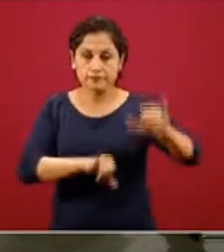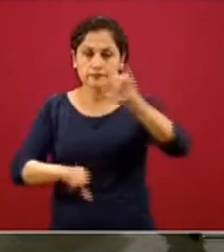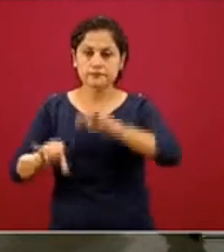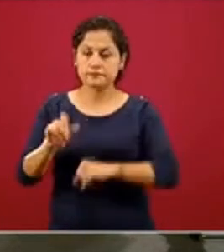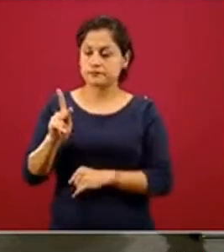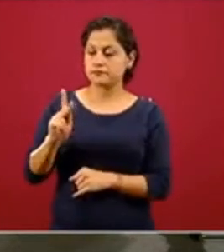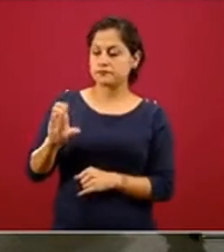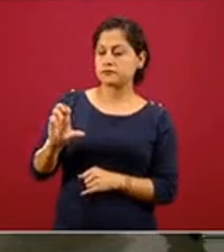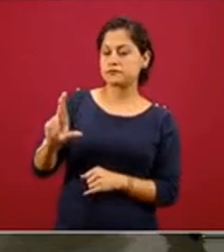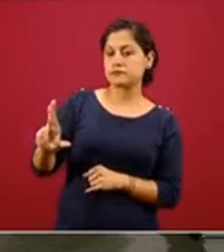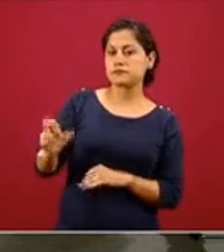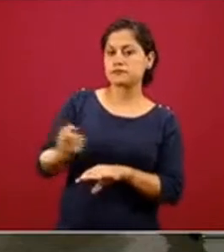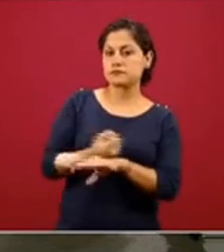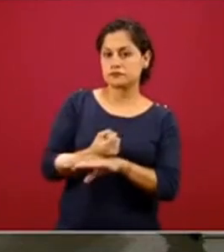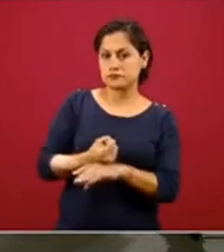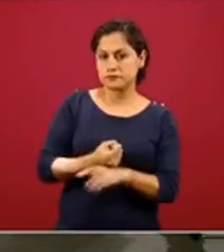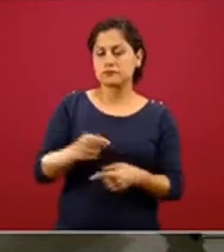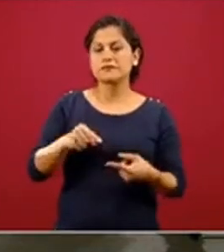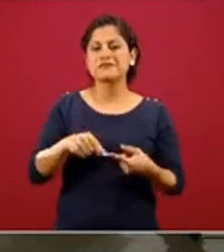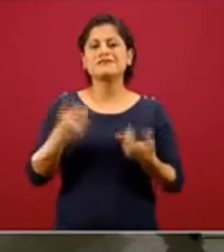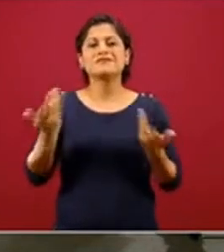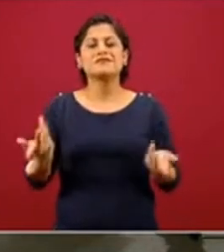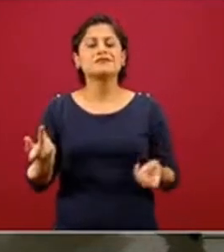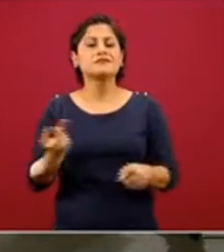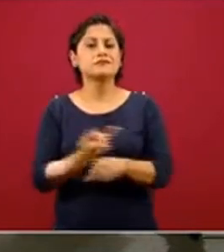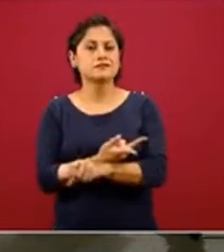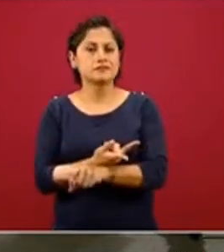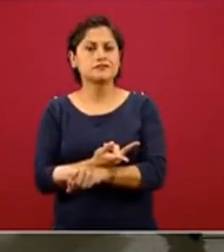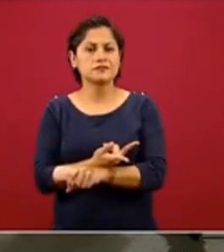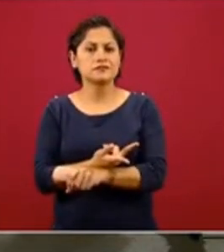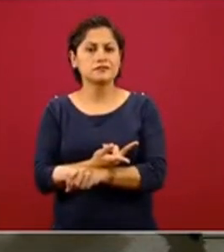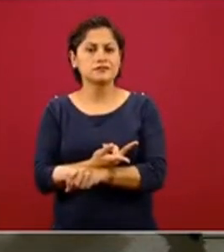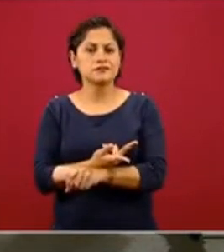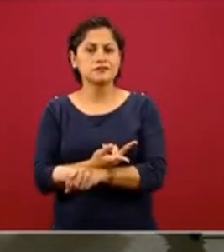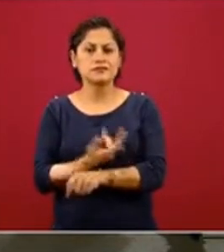PCR. ¿Hasta qué punto este atraso de